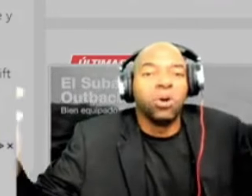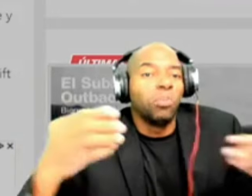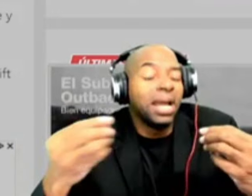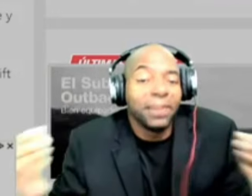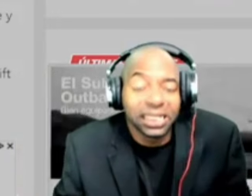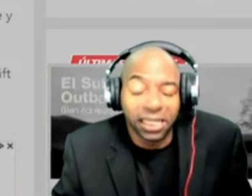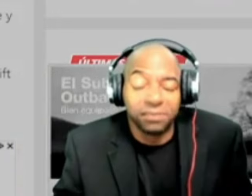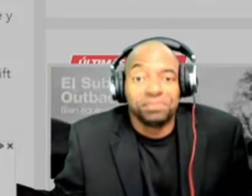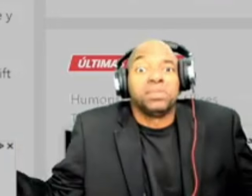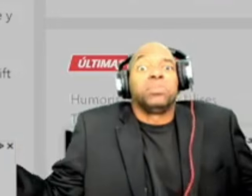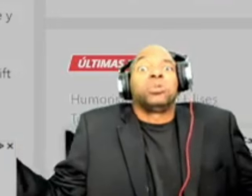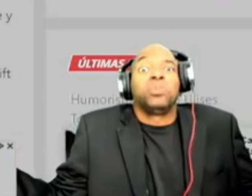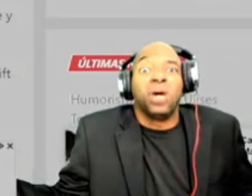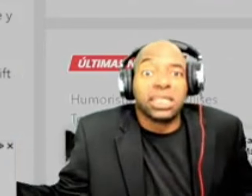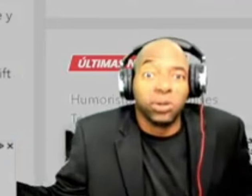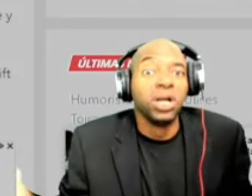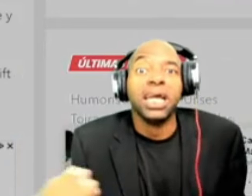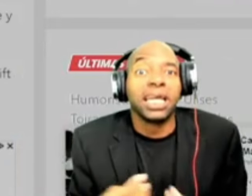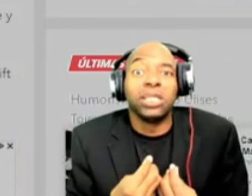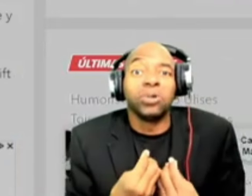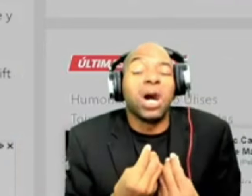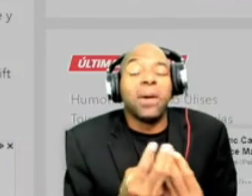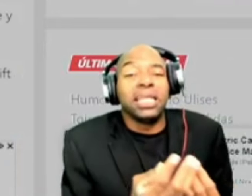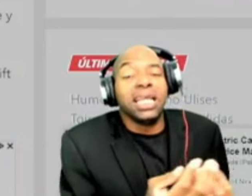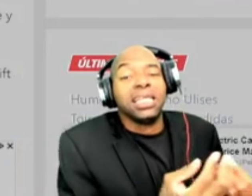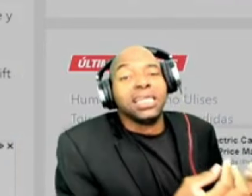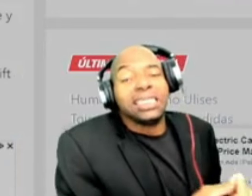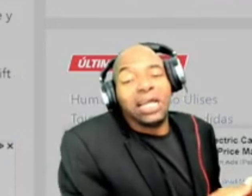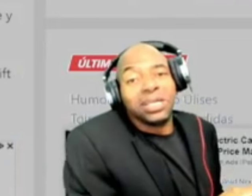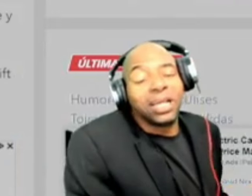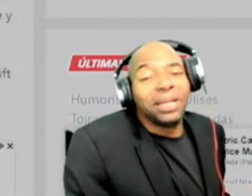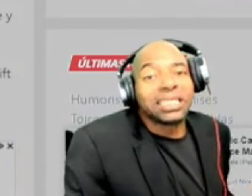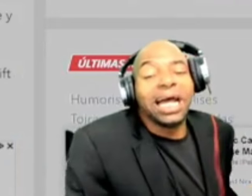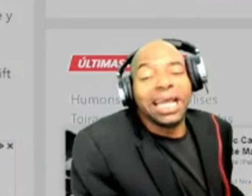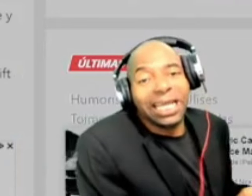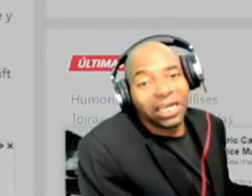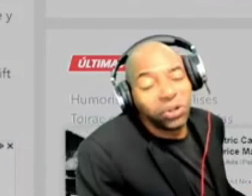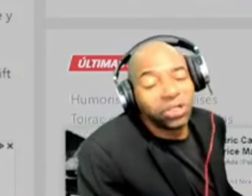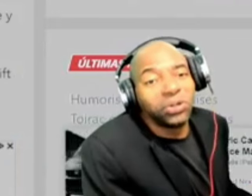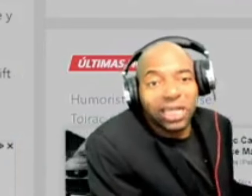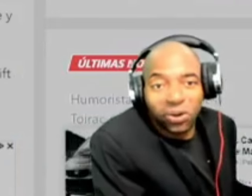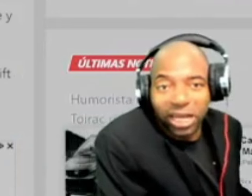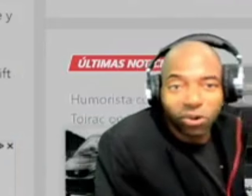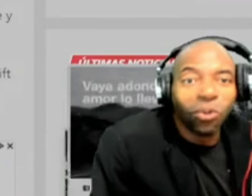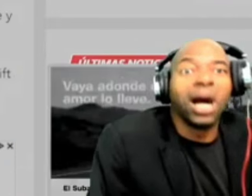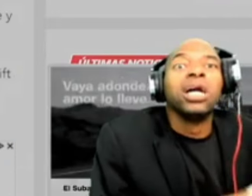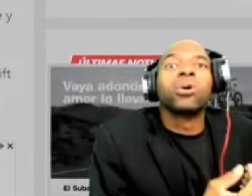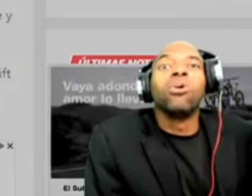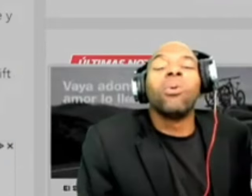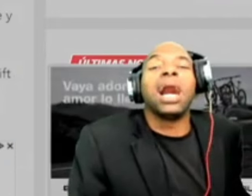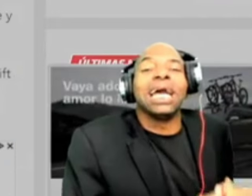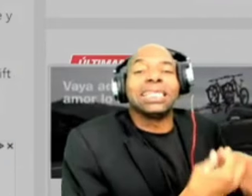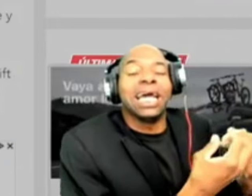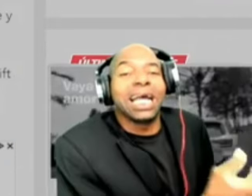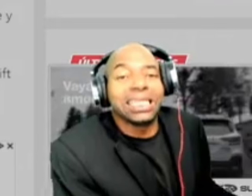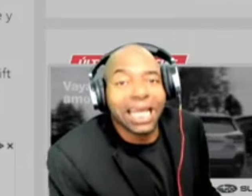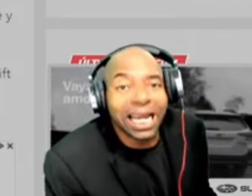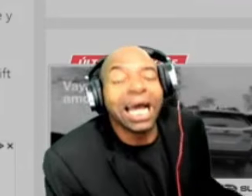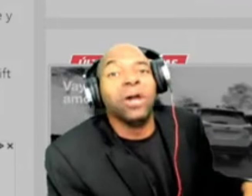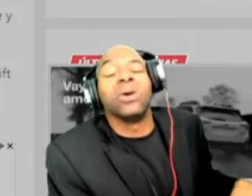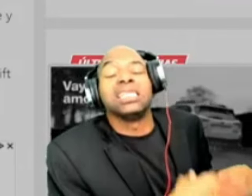vez. Obviamente, por supuesto, que tú vas a venir dando ese mensaje erróneo de lo que es Cuba. Cuba está